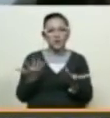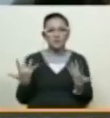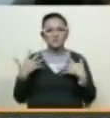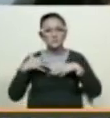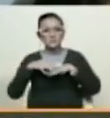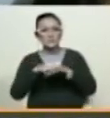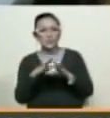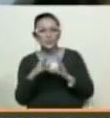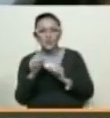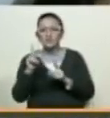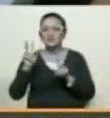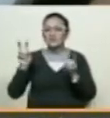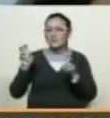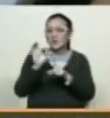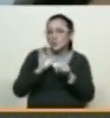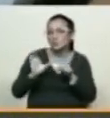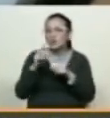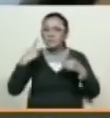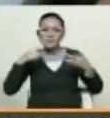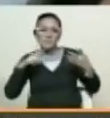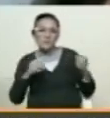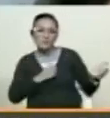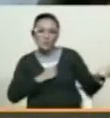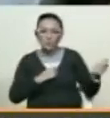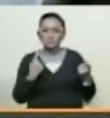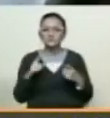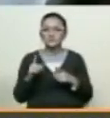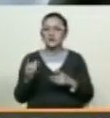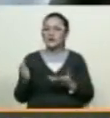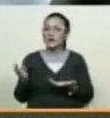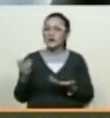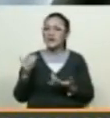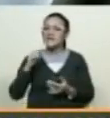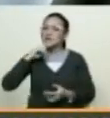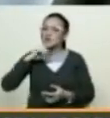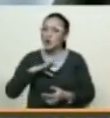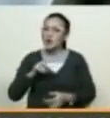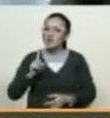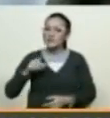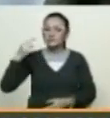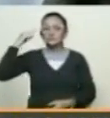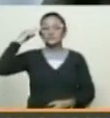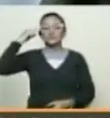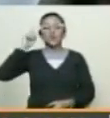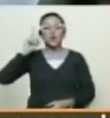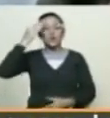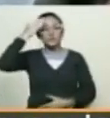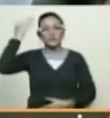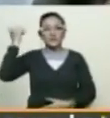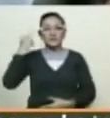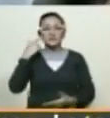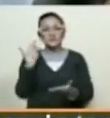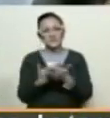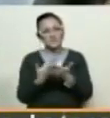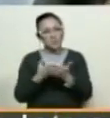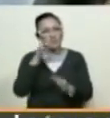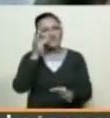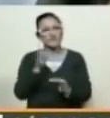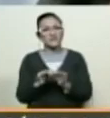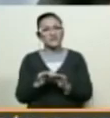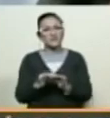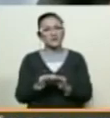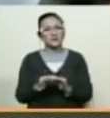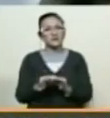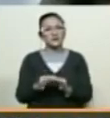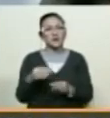Y es una mezcla perfecta, ¿no? Esa parte de las raíces, el rescatar las raíces, comparte también ese testimonio de fe. ¿Cuál es el